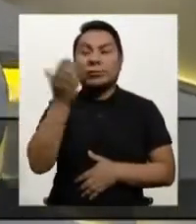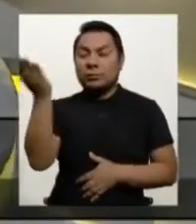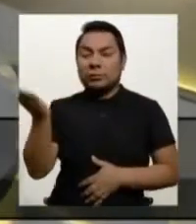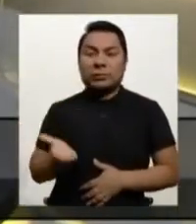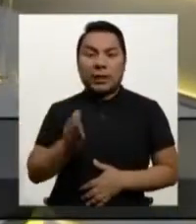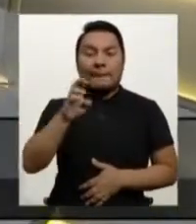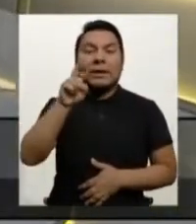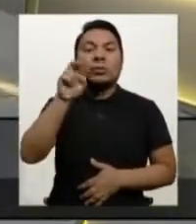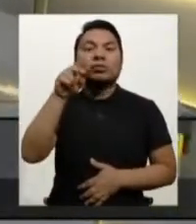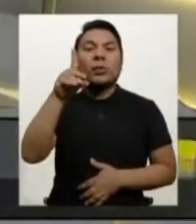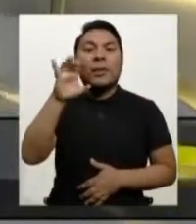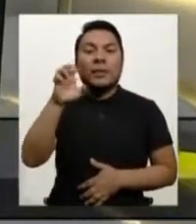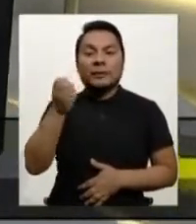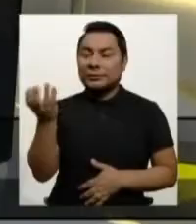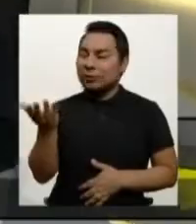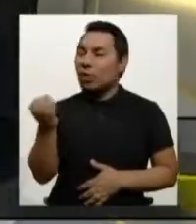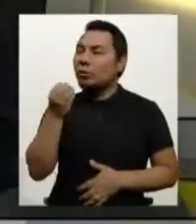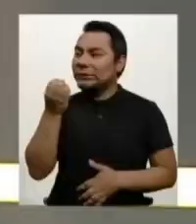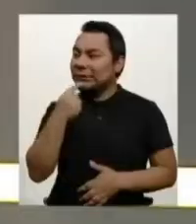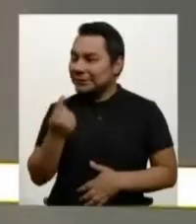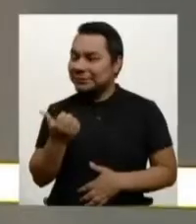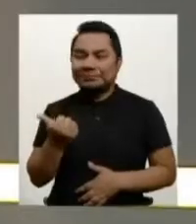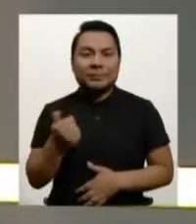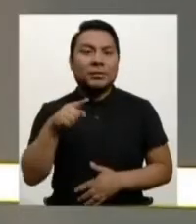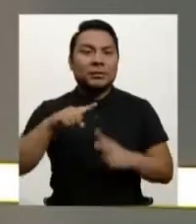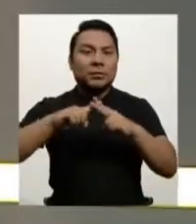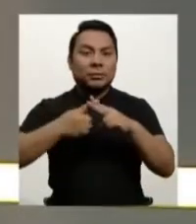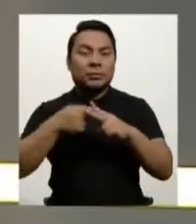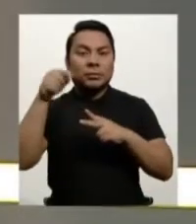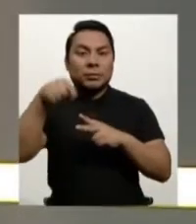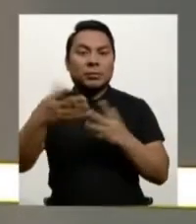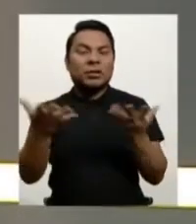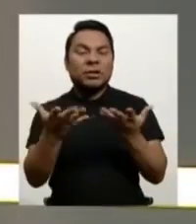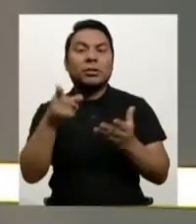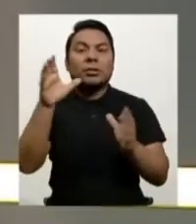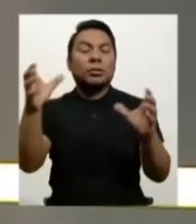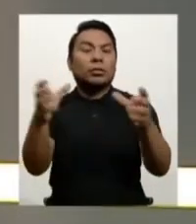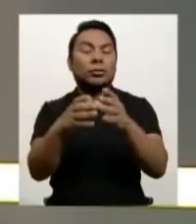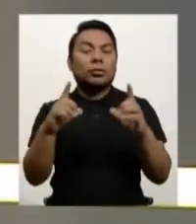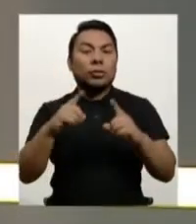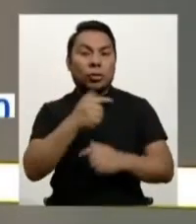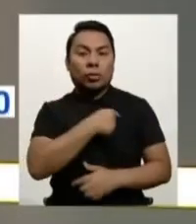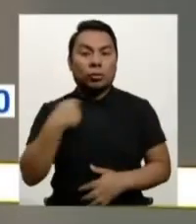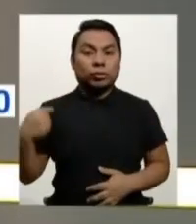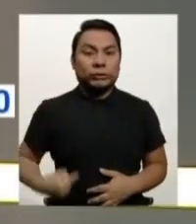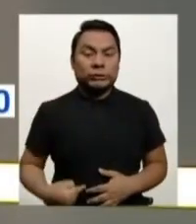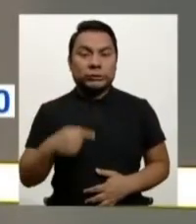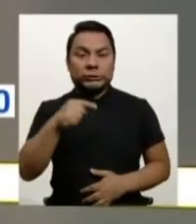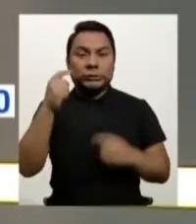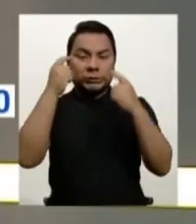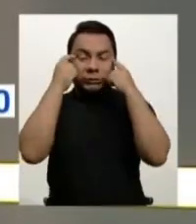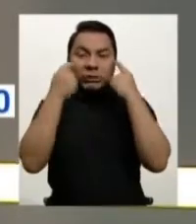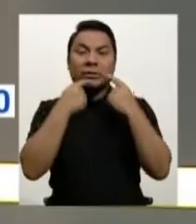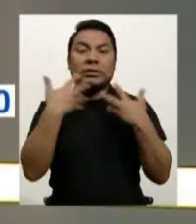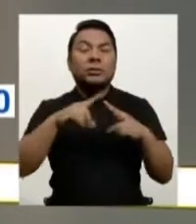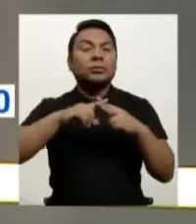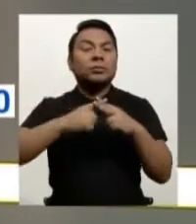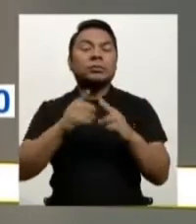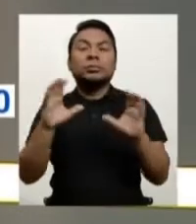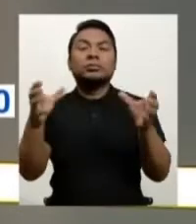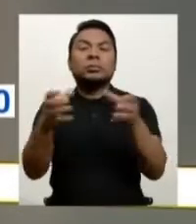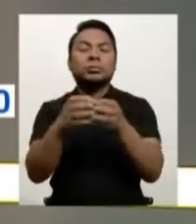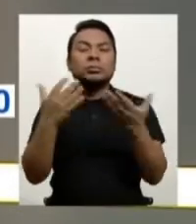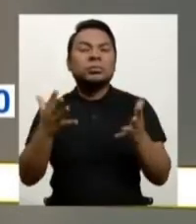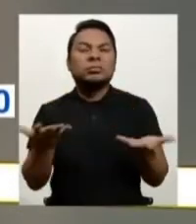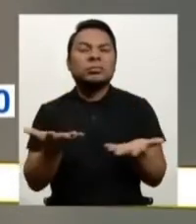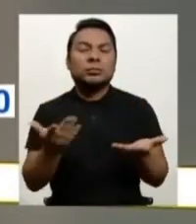Francisco Belaunde. ¿Qué tal, Francisco? ¿Cómo estás? Comenzamos en la China, donde el Congreso del Partido Comunista concluyó hoy con la